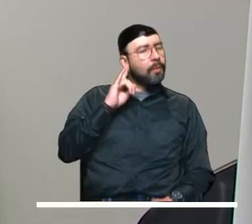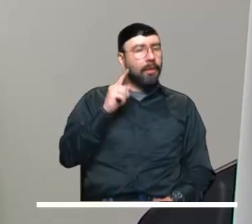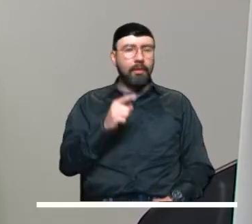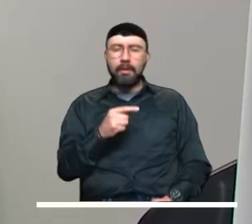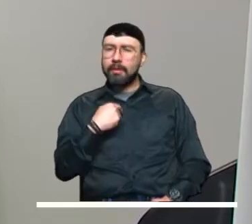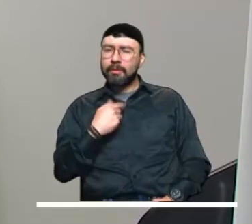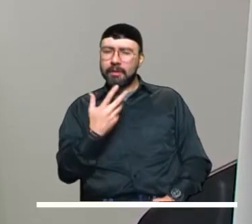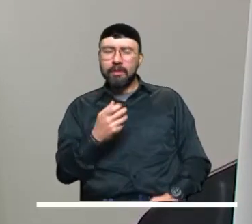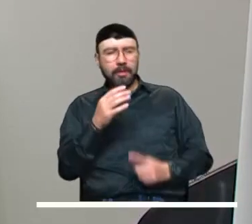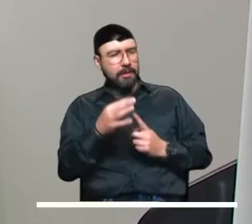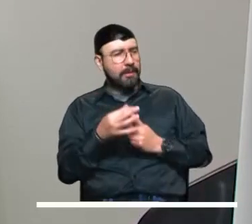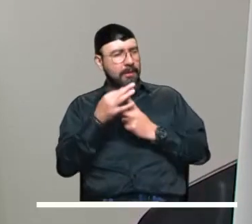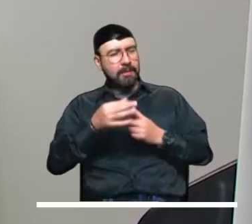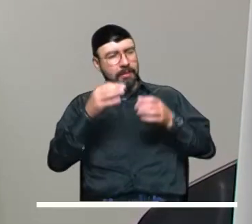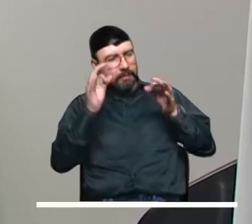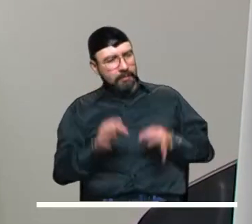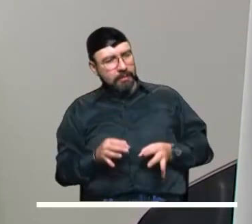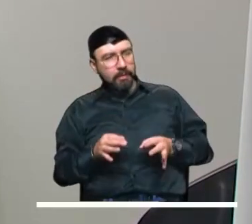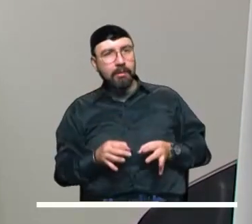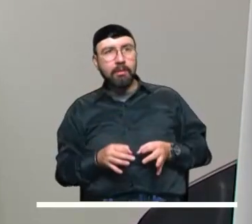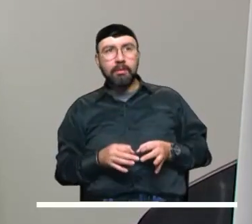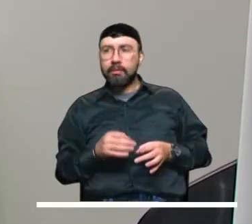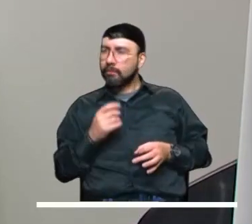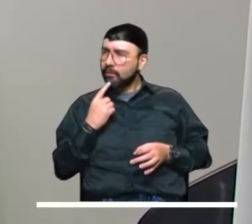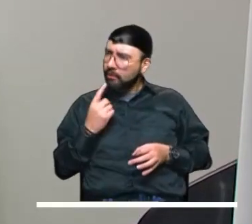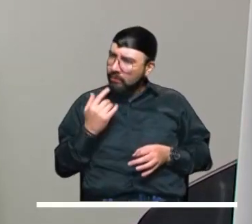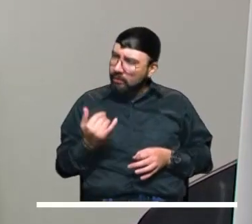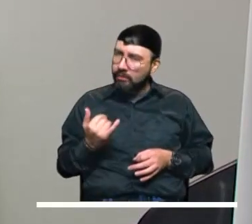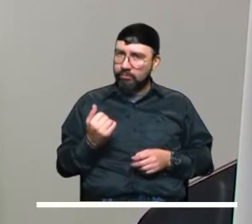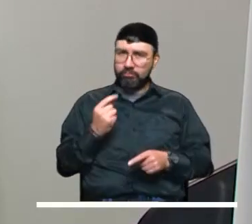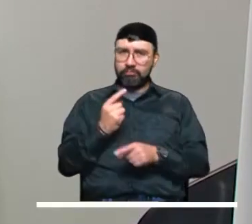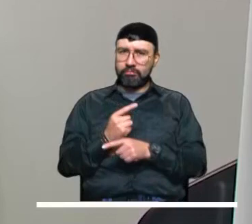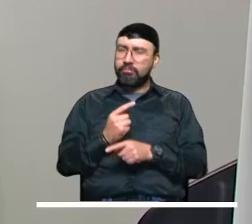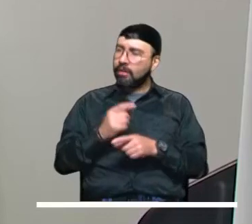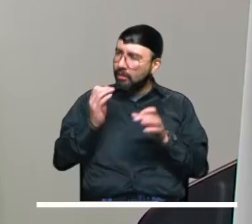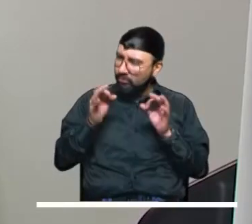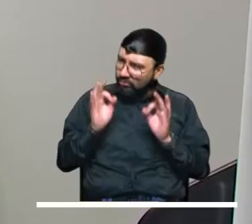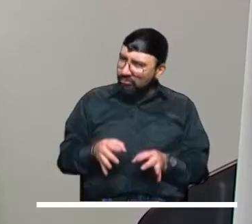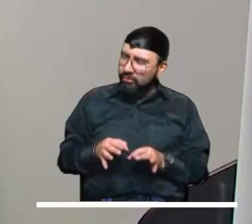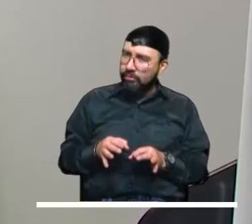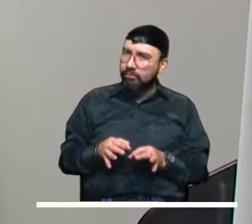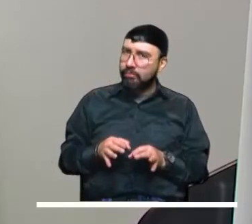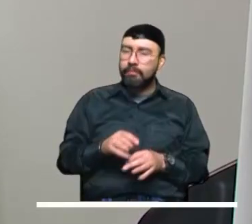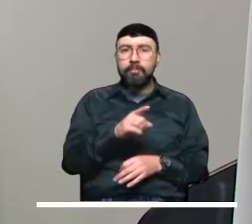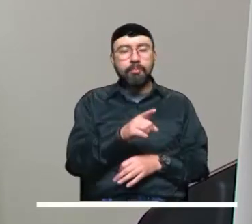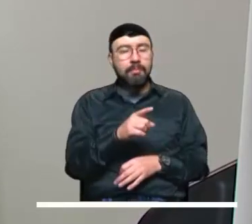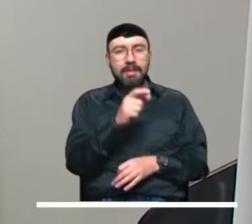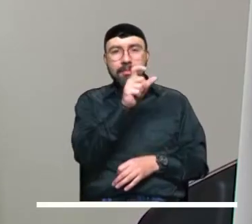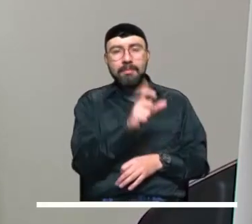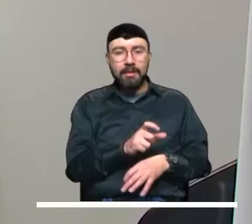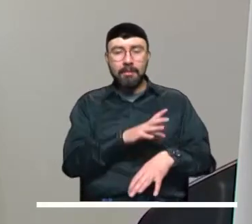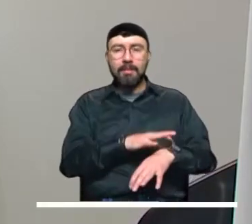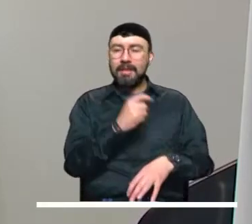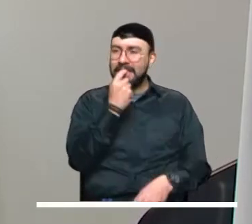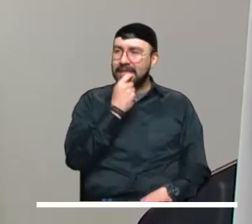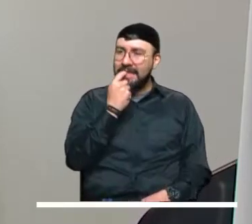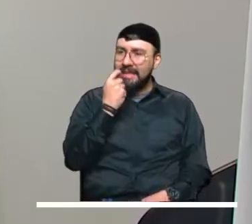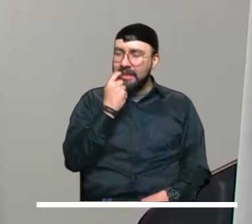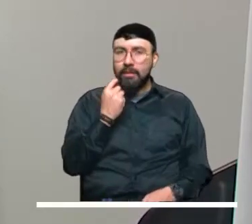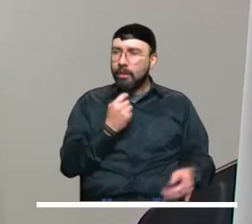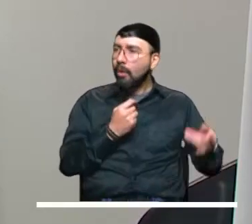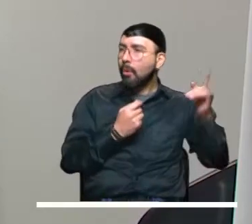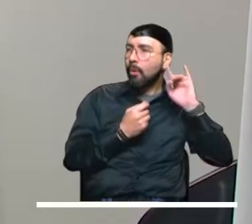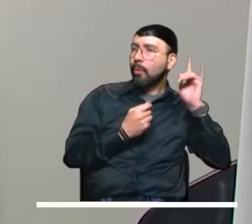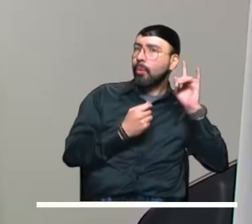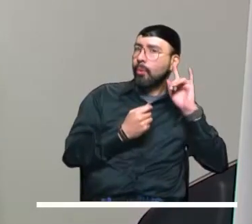emisora específica y dígame si no están hablando de este caso en específico. El odontólogo coloca esa emisora y en efecto